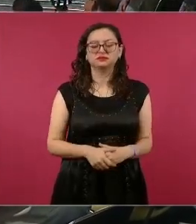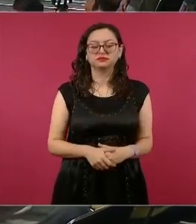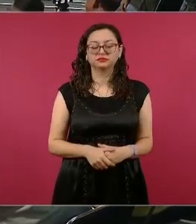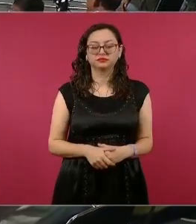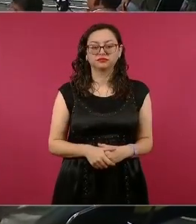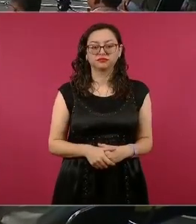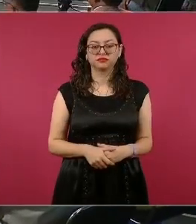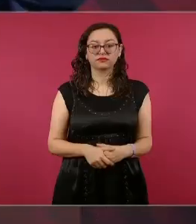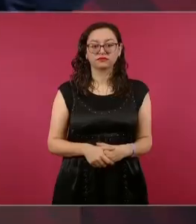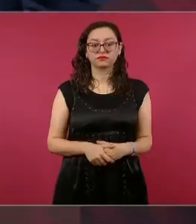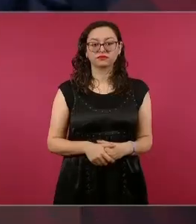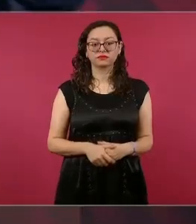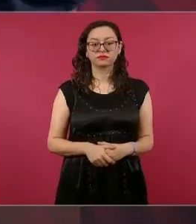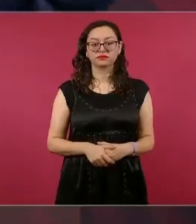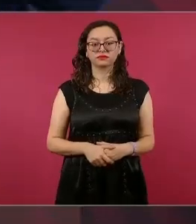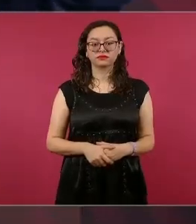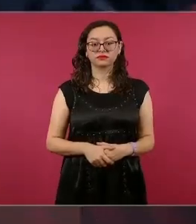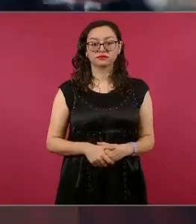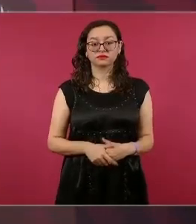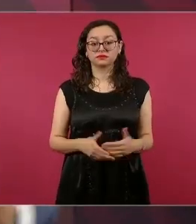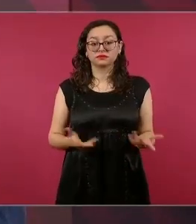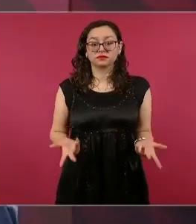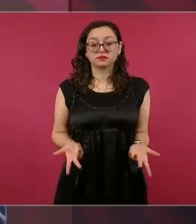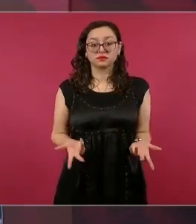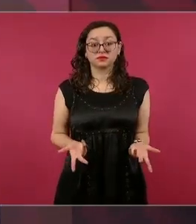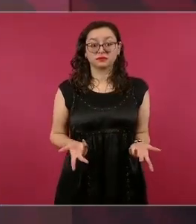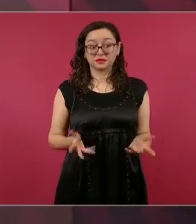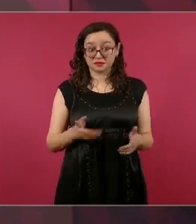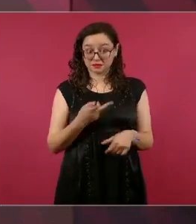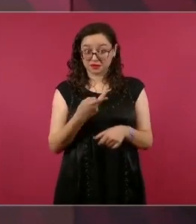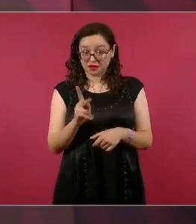Porque no son de su propiedad,